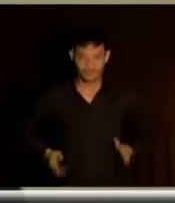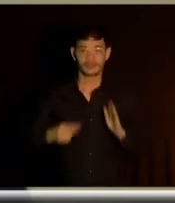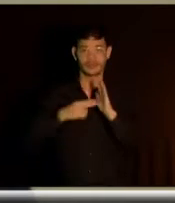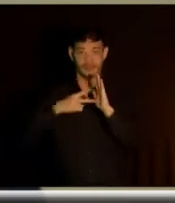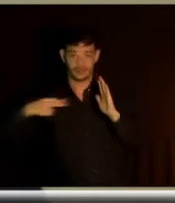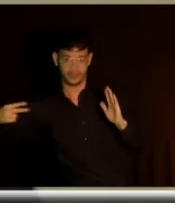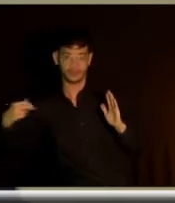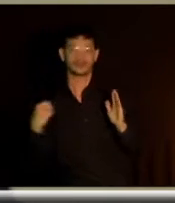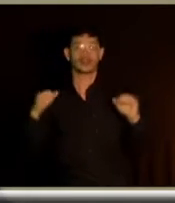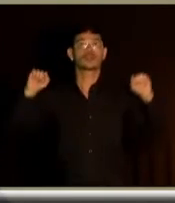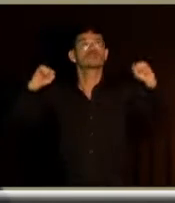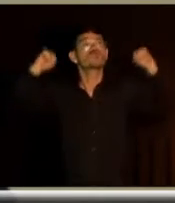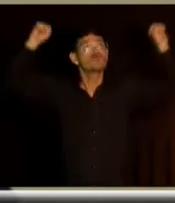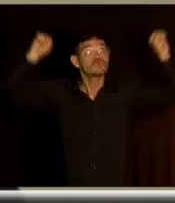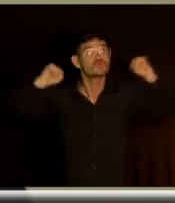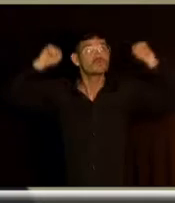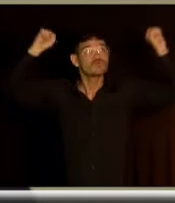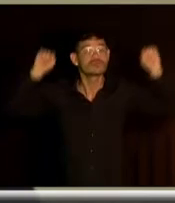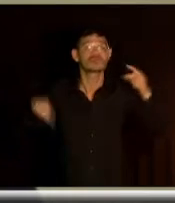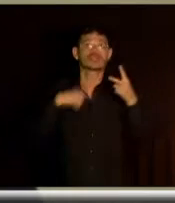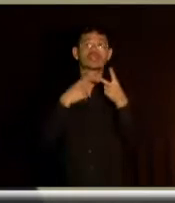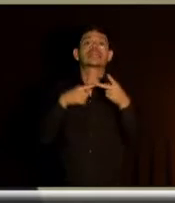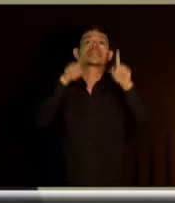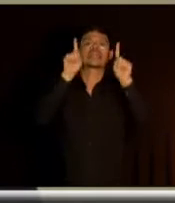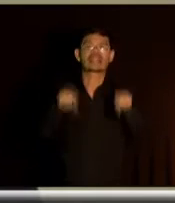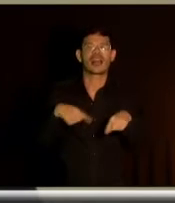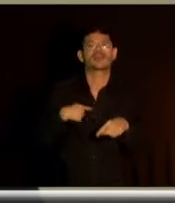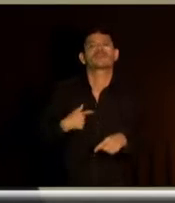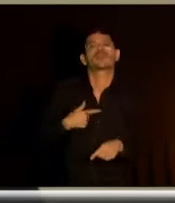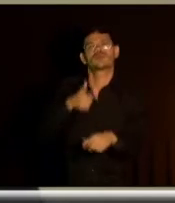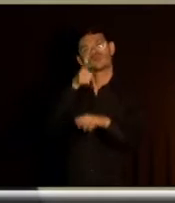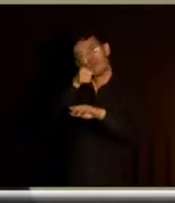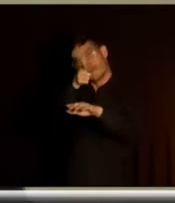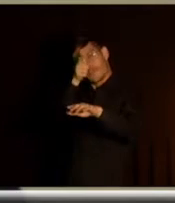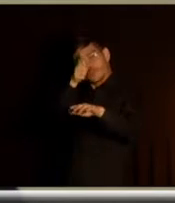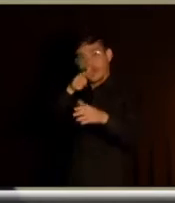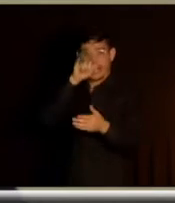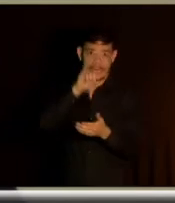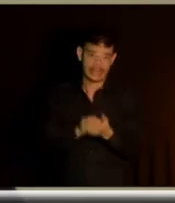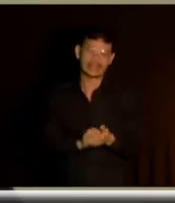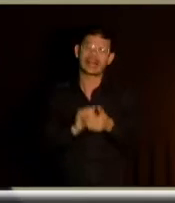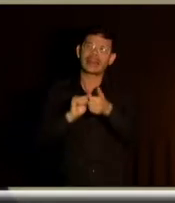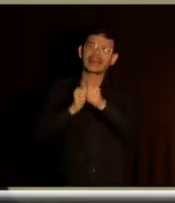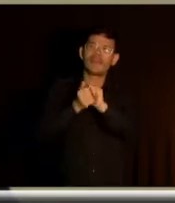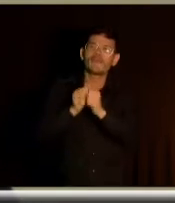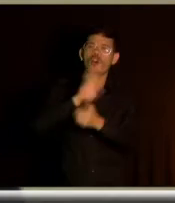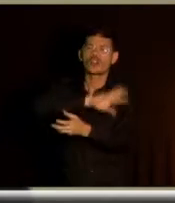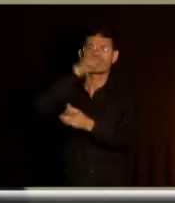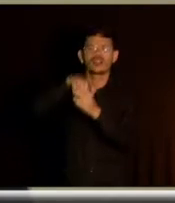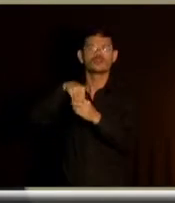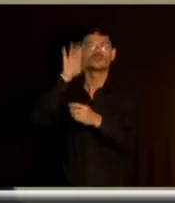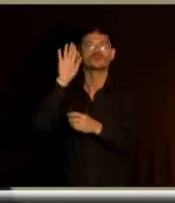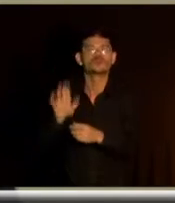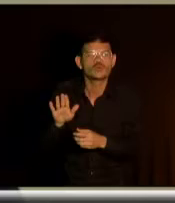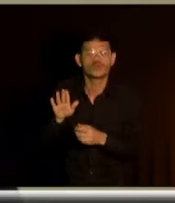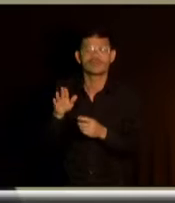pesas y tiro, que son los deportes del ciclo de verano,